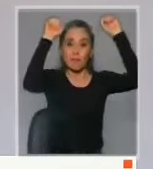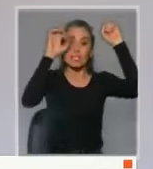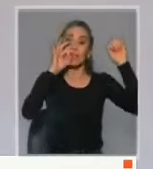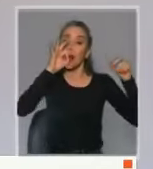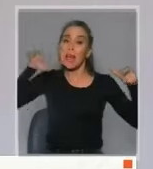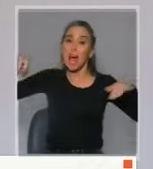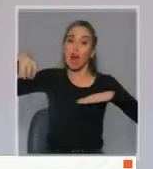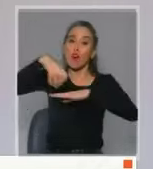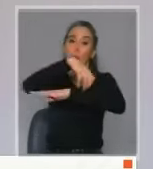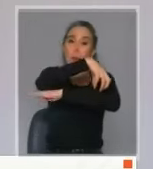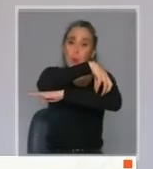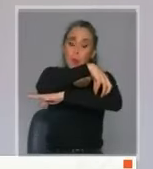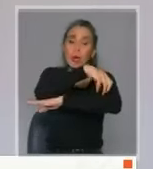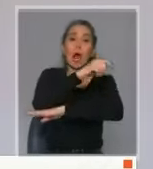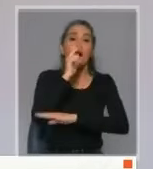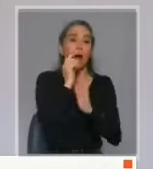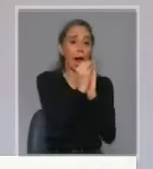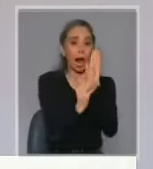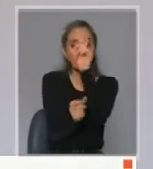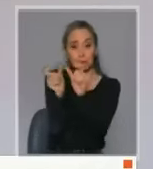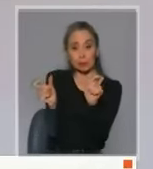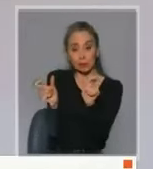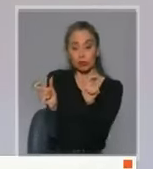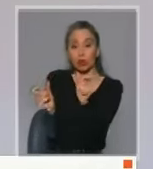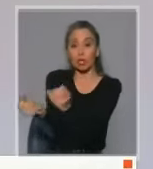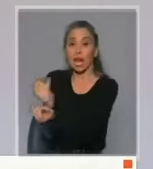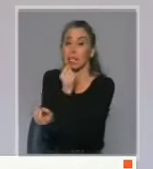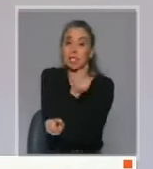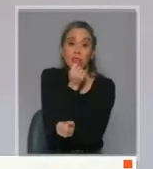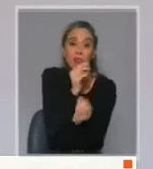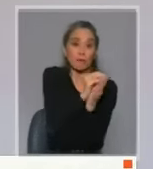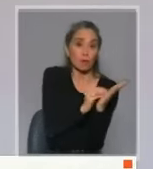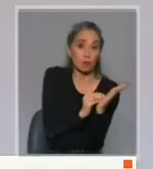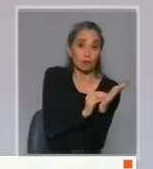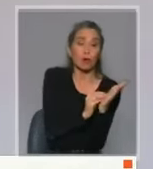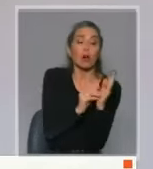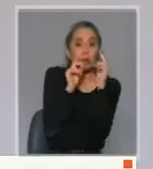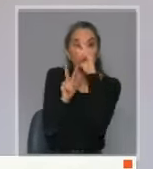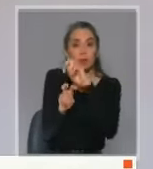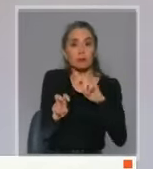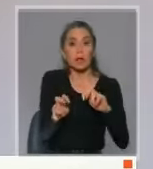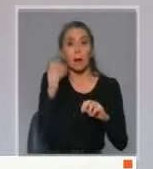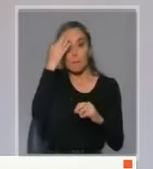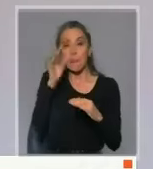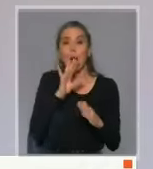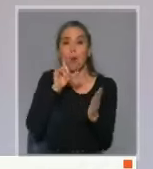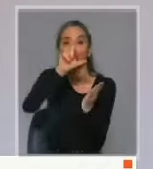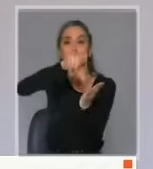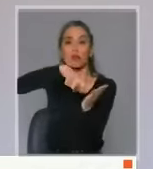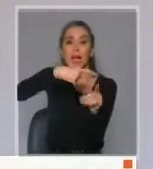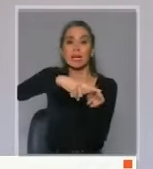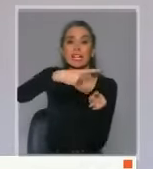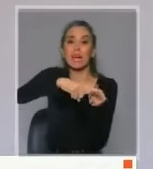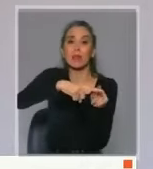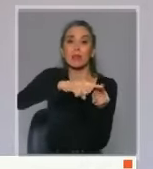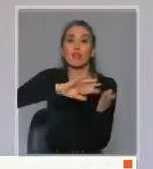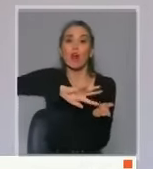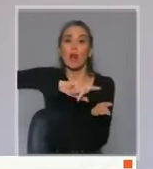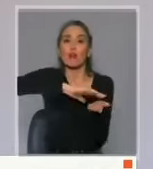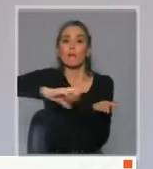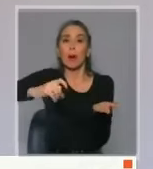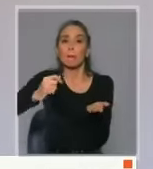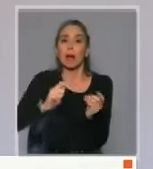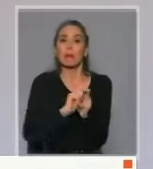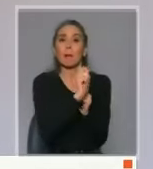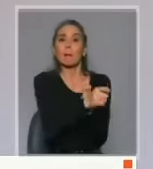investigativo de personas que habrían sufrido el mal uso de su tarjeta de crédito después de haberlas utilizado en el